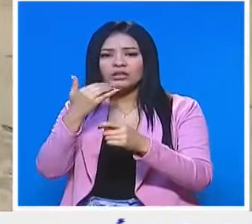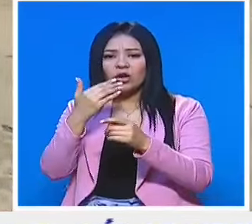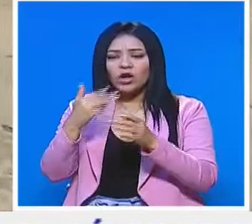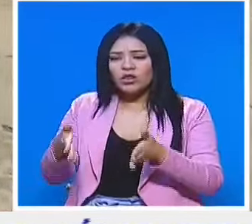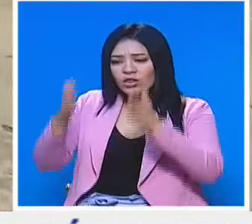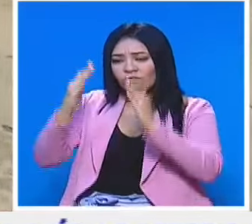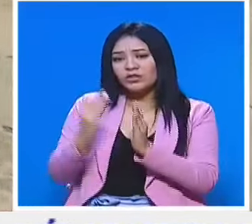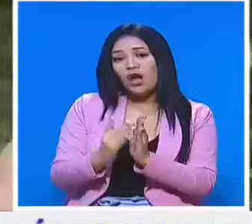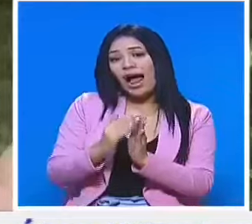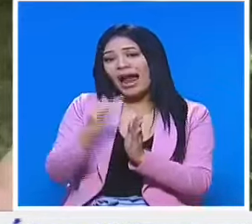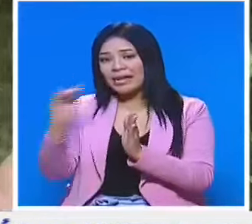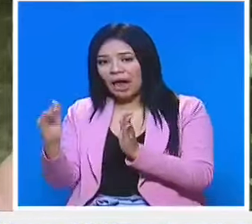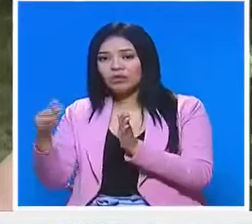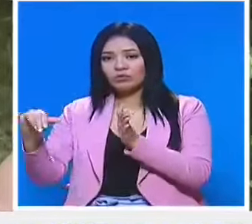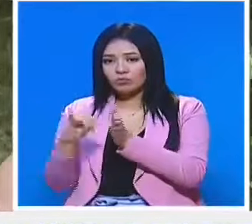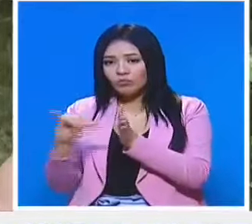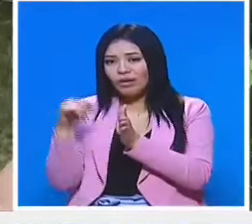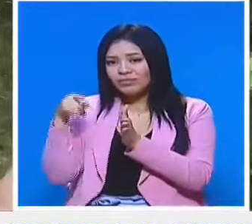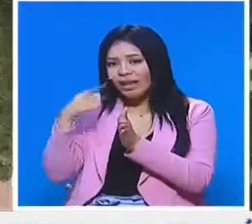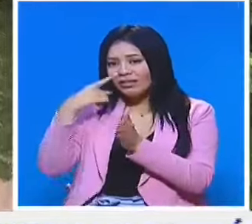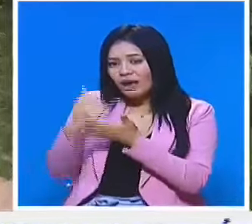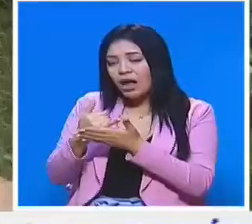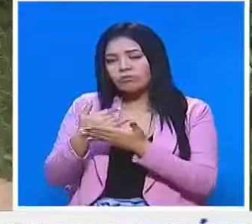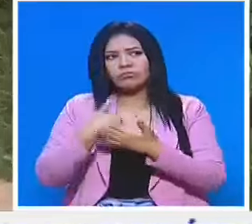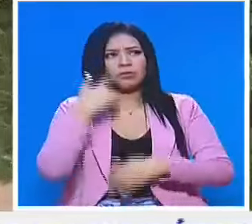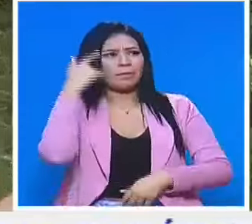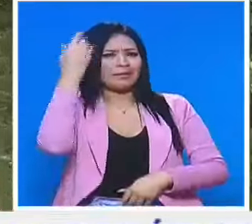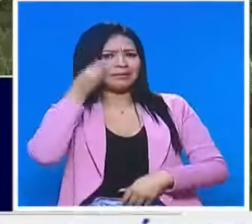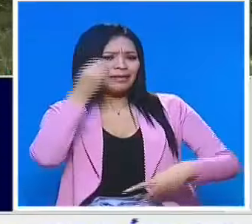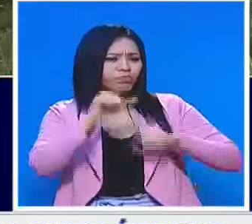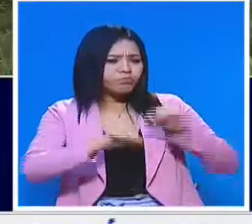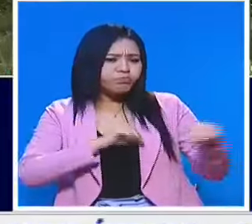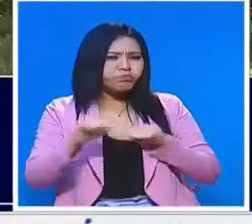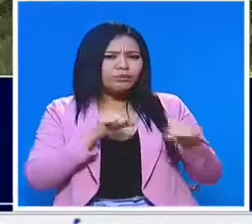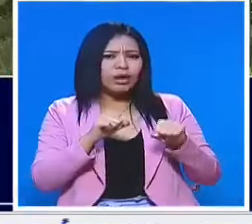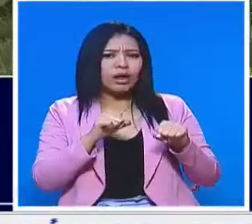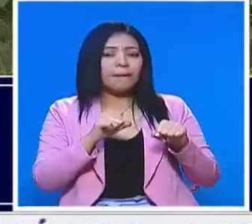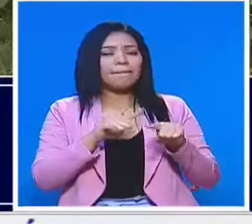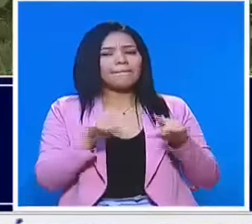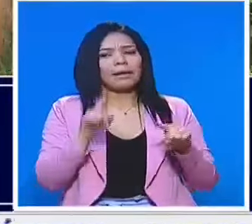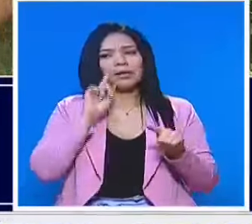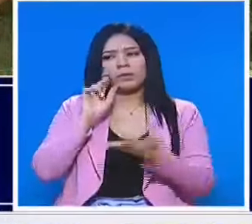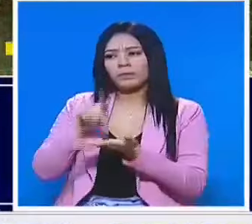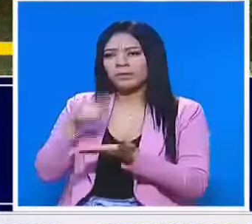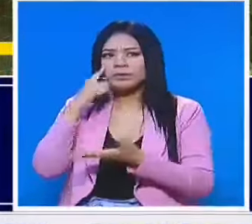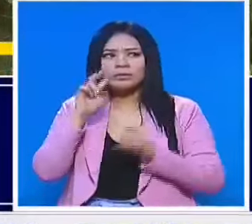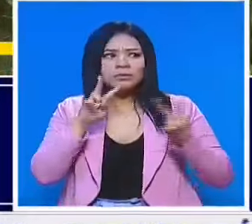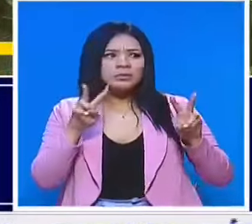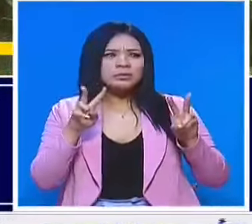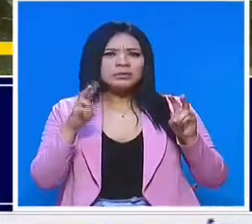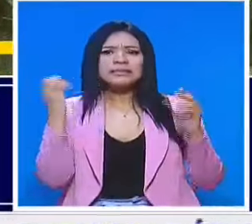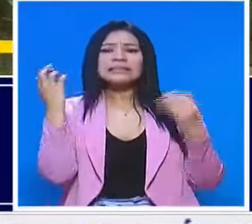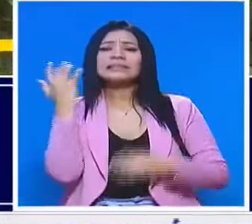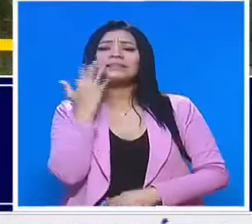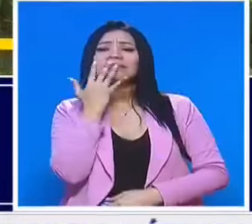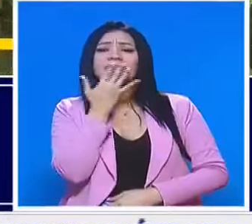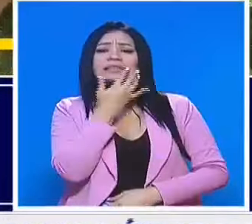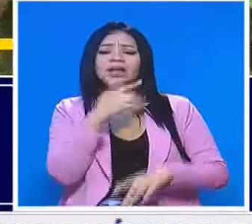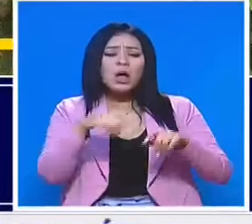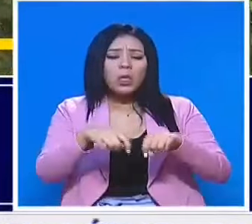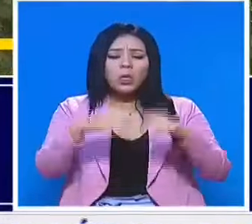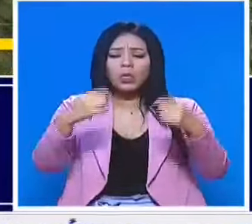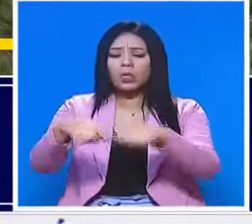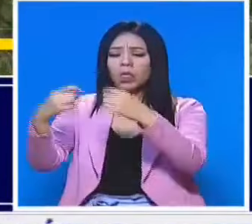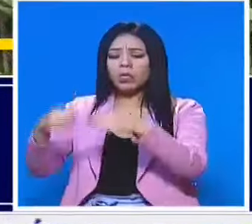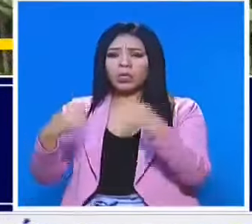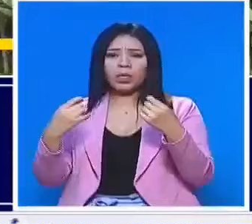la explosión. Yo dije, nada, fue un terremoto o algo, pero cuando salí, es que veo todos los vidrios rotos, la puerta